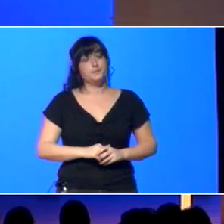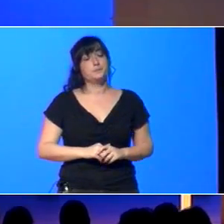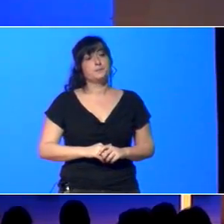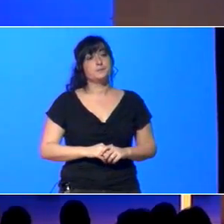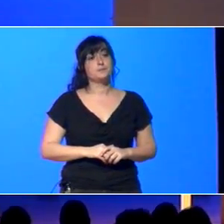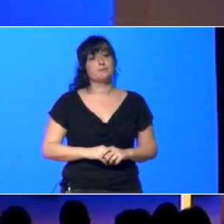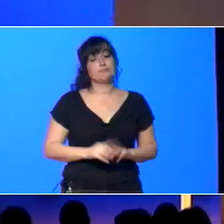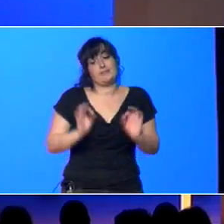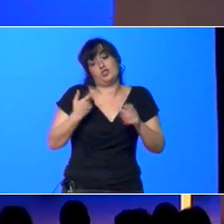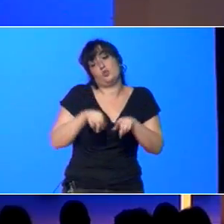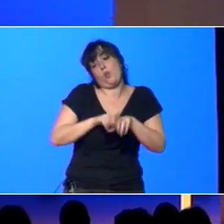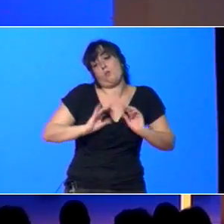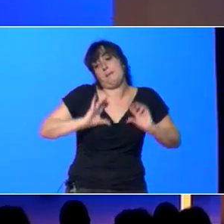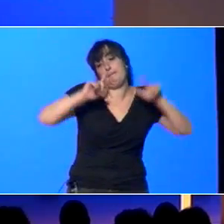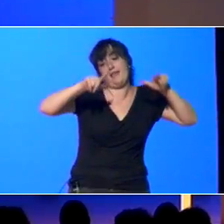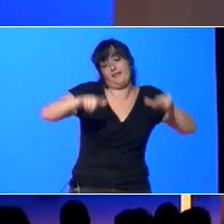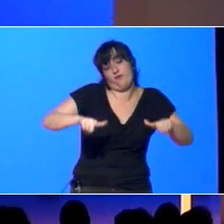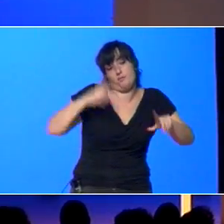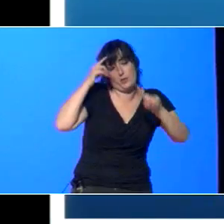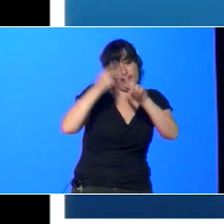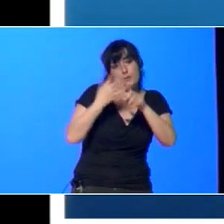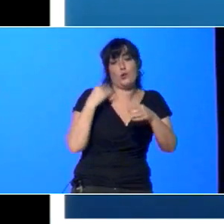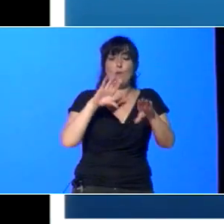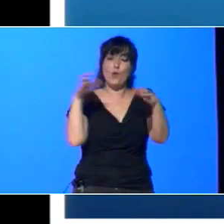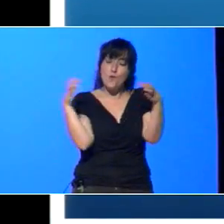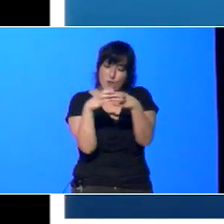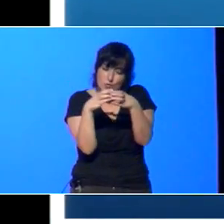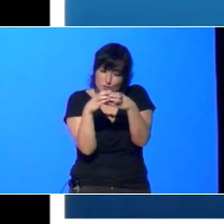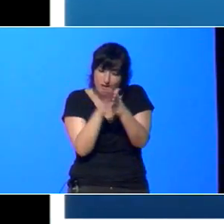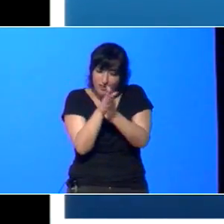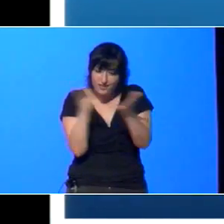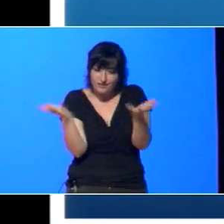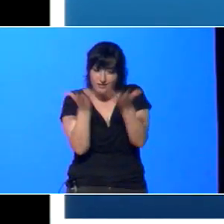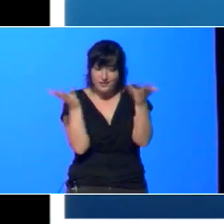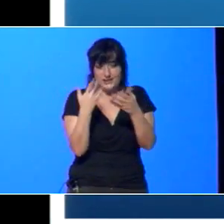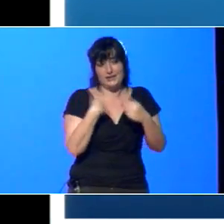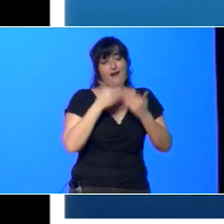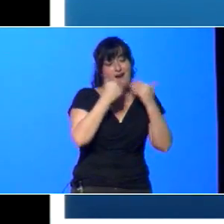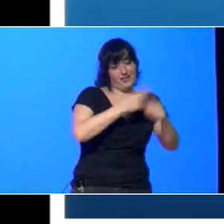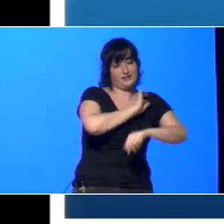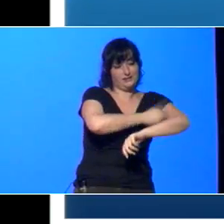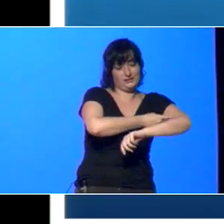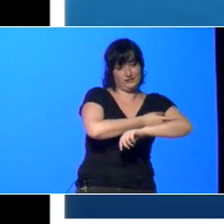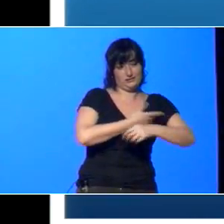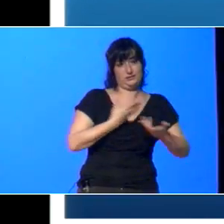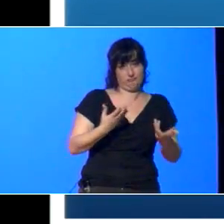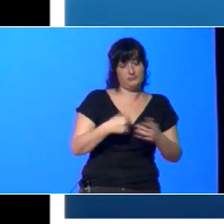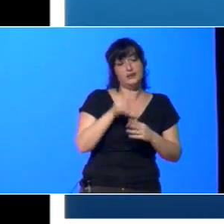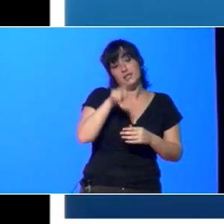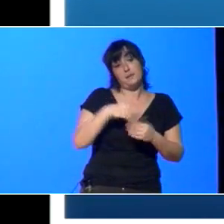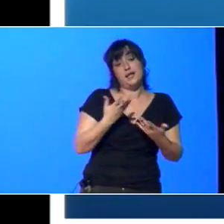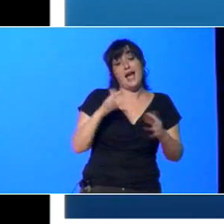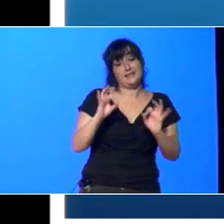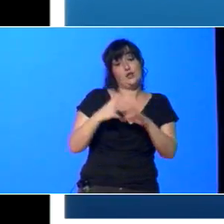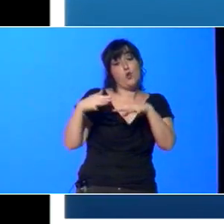esto es una plataforma para generar comunidad desde la actividad física con un objetivo inclusivo, ¿no? De transformar conocimiento en acción para crear una red de